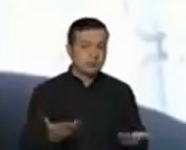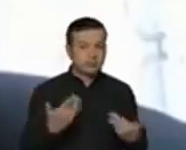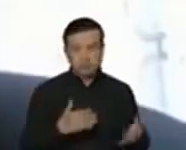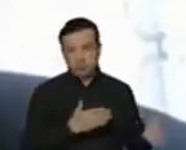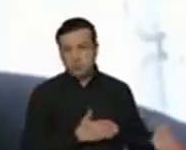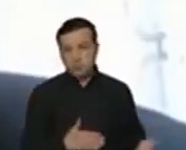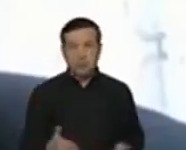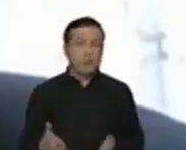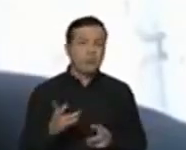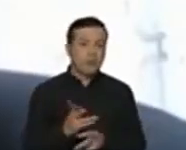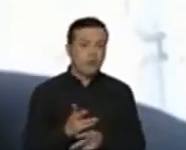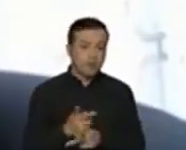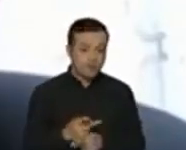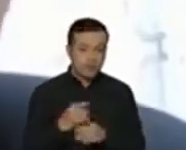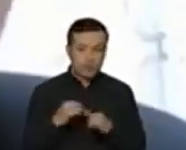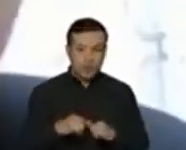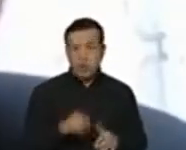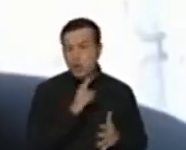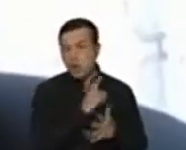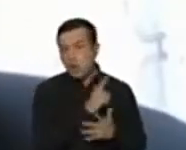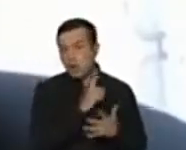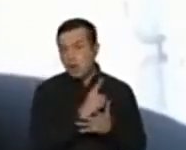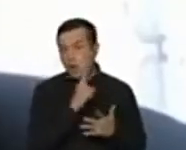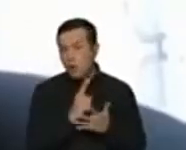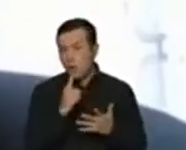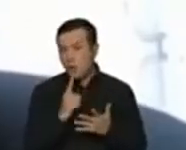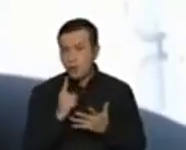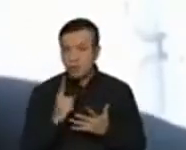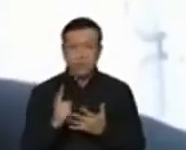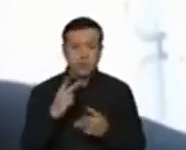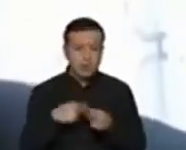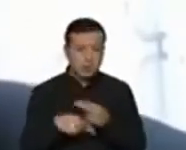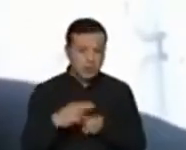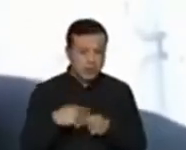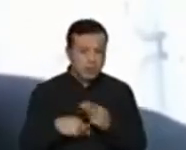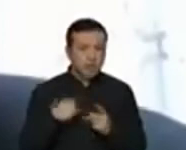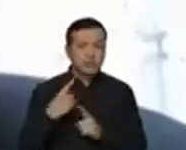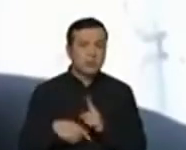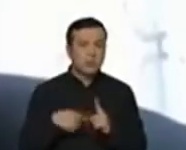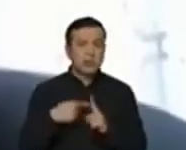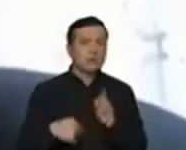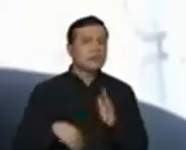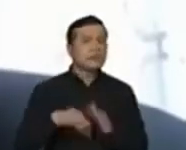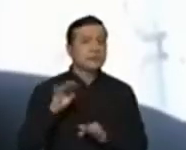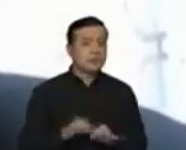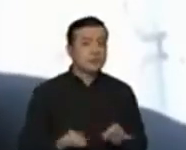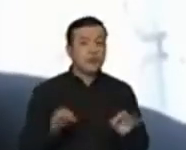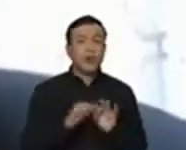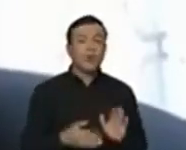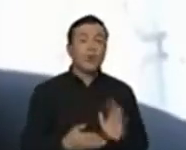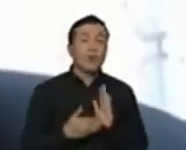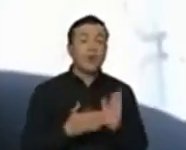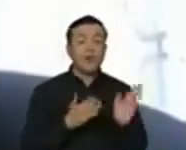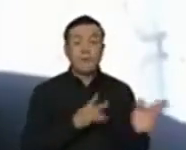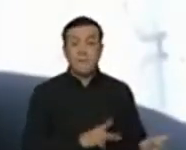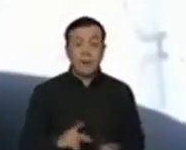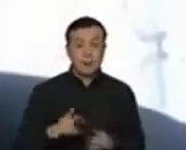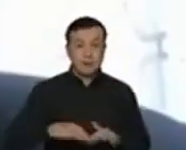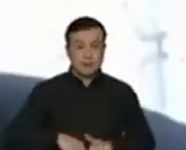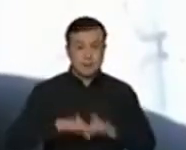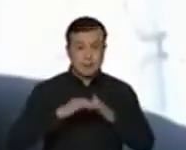productiva, pues para cada unidad productiva de negocio, obviamente, pues también hay un modelo y un plan de